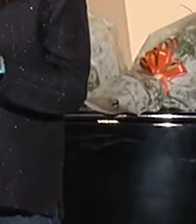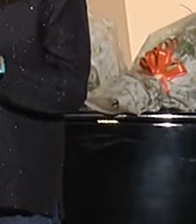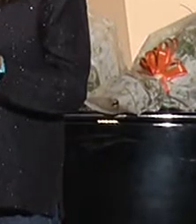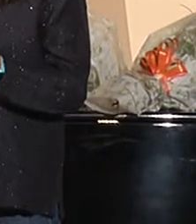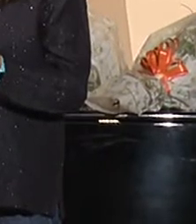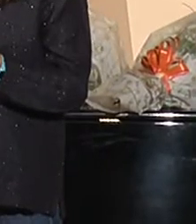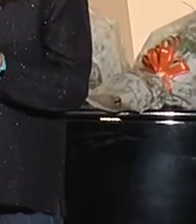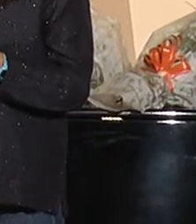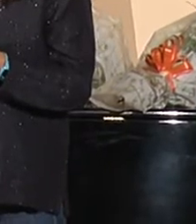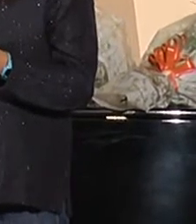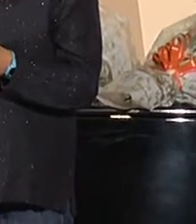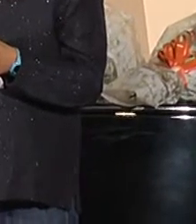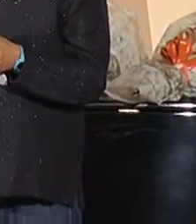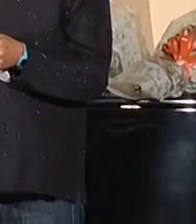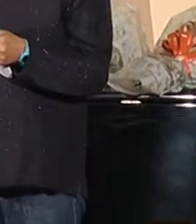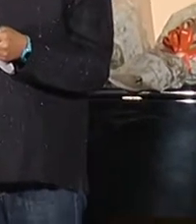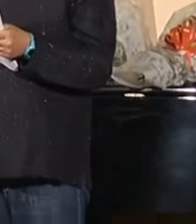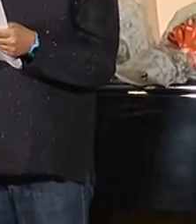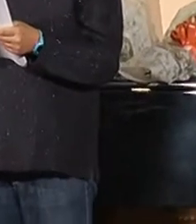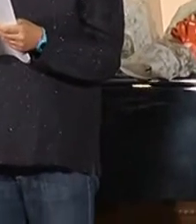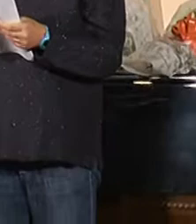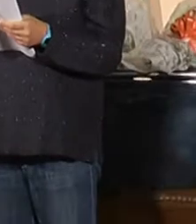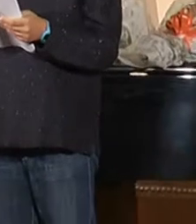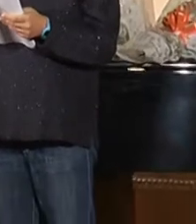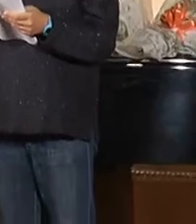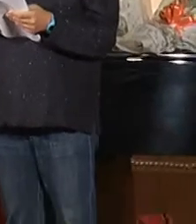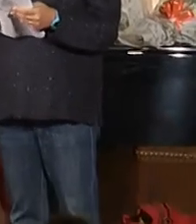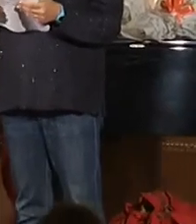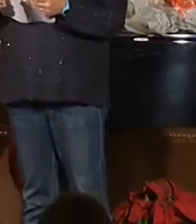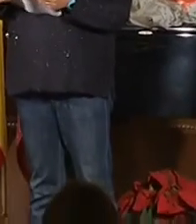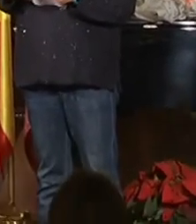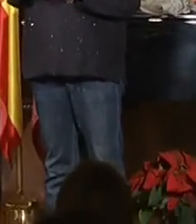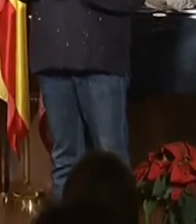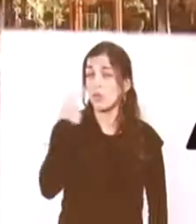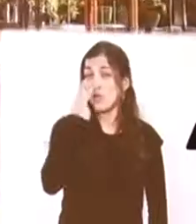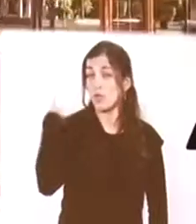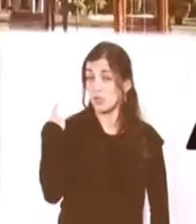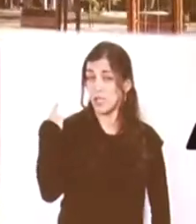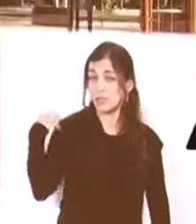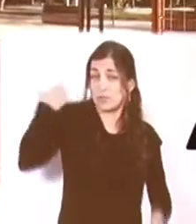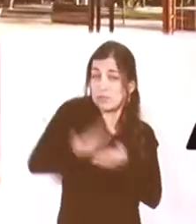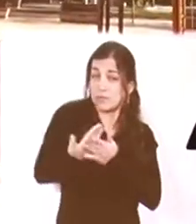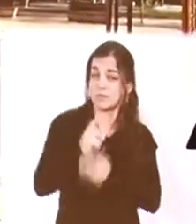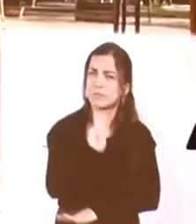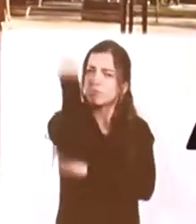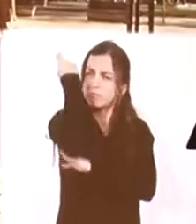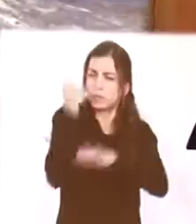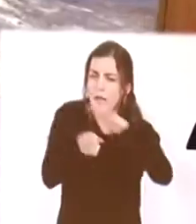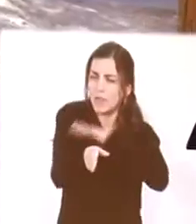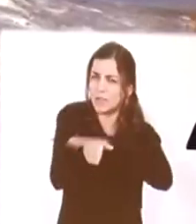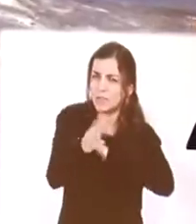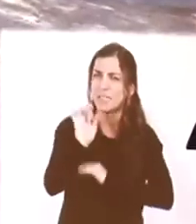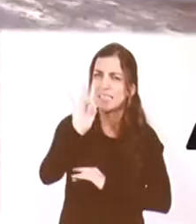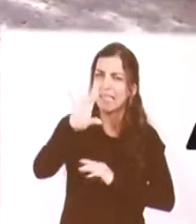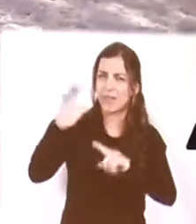Yo creo que, a pesar de los prejuicios de las personas con discapacidad, todos merecemos una oportunidad. La portavoz del equipo de gobierno, Sara